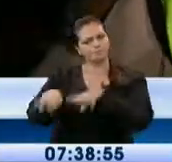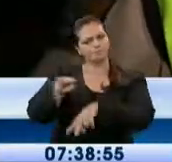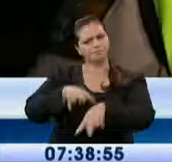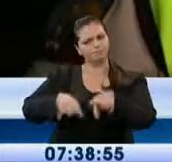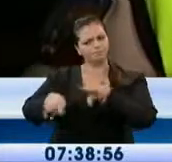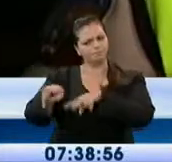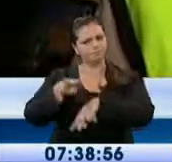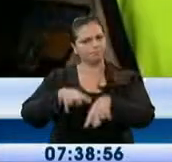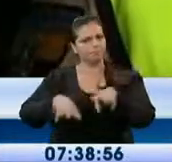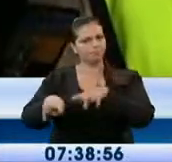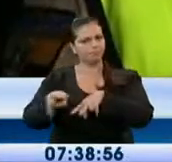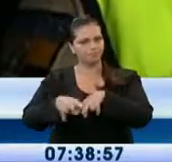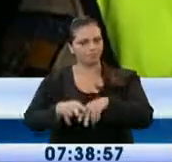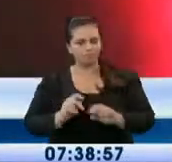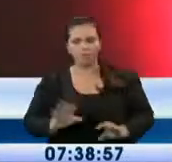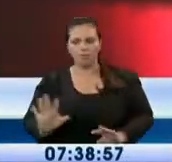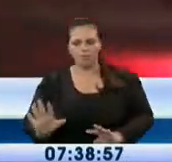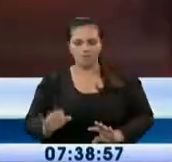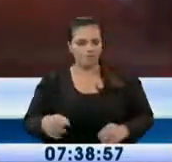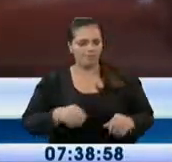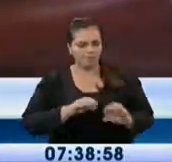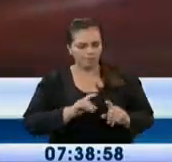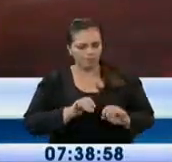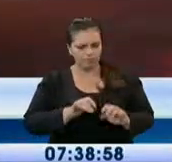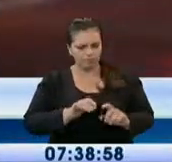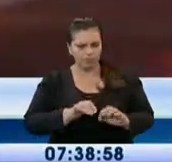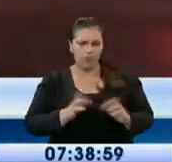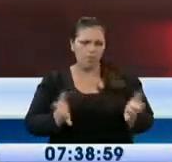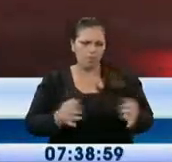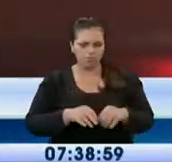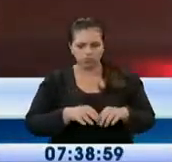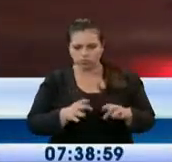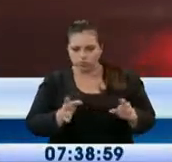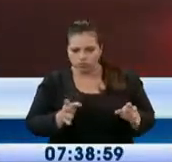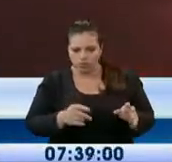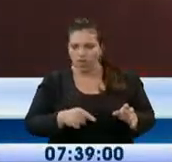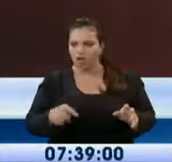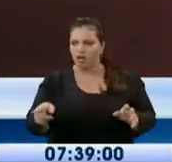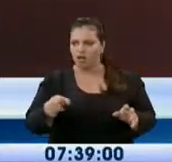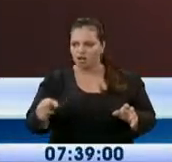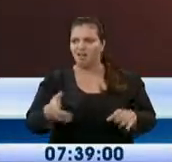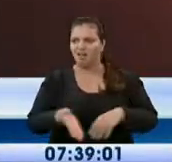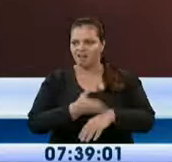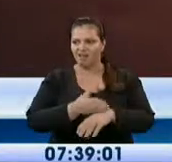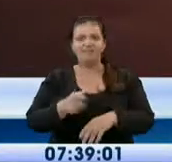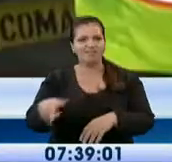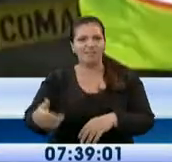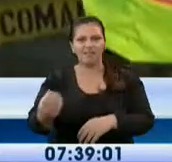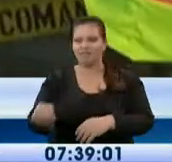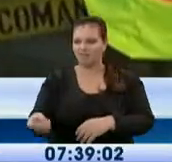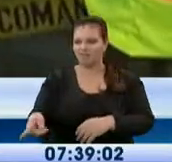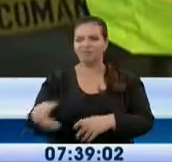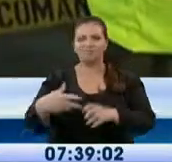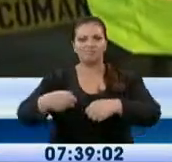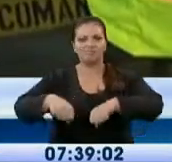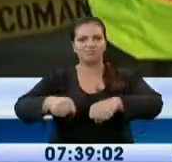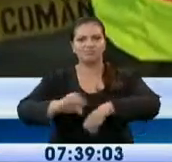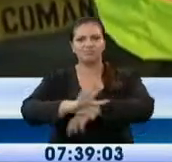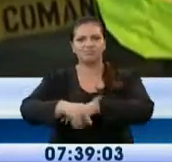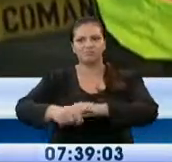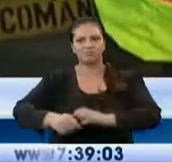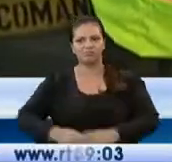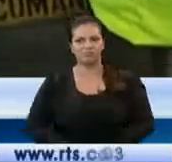estaba reportada como robada en anteriores días. Posterior a esto, en otro sector, en el sector de Malvina Sur, igualmente en